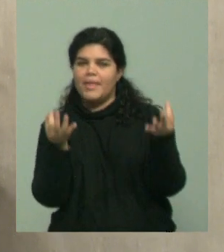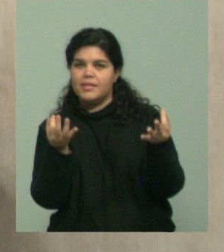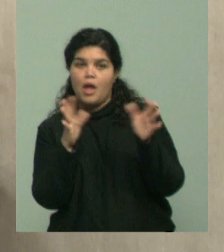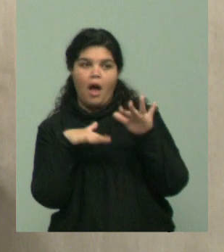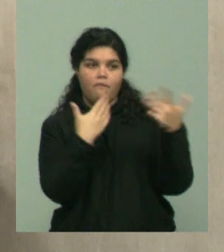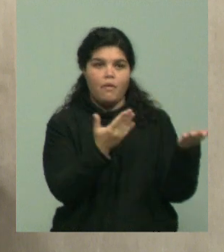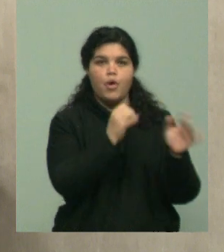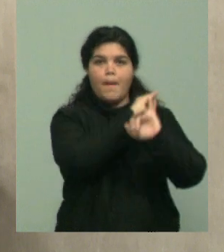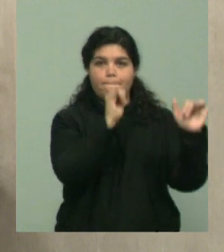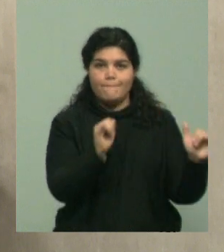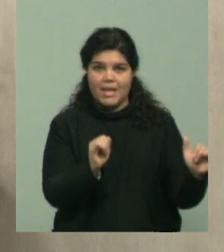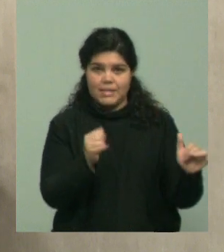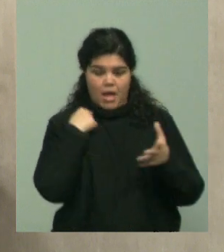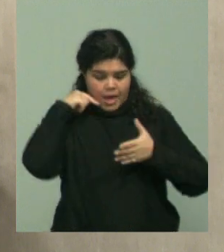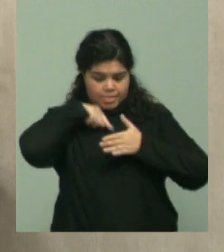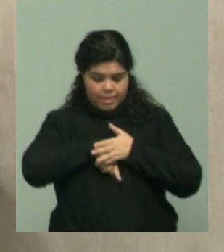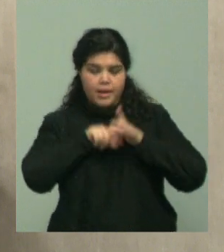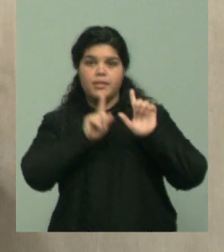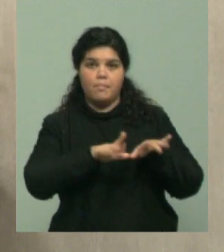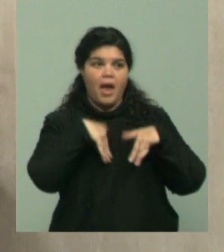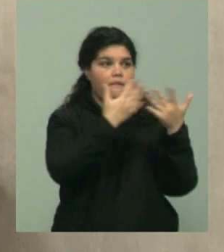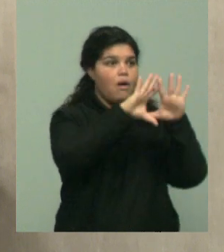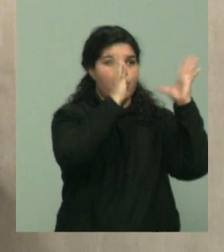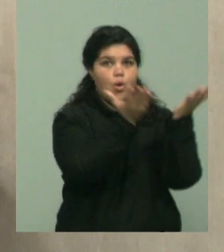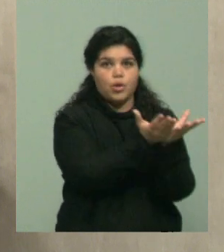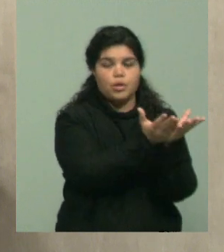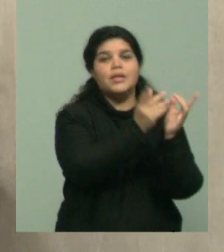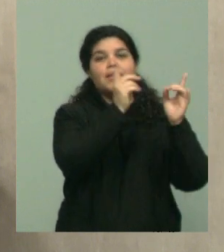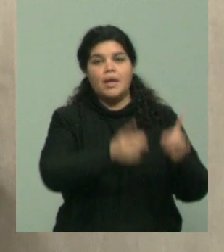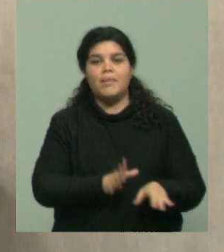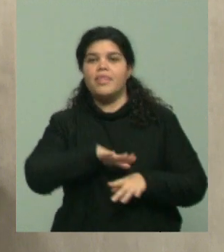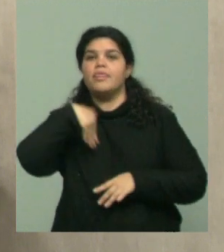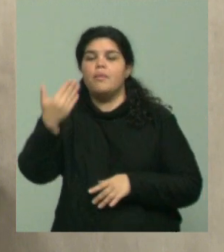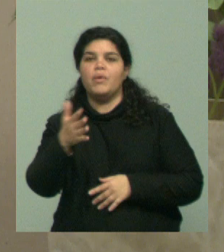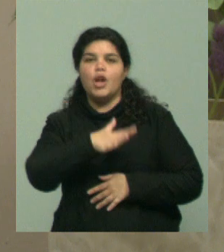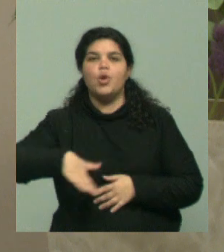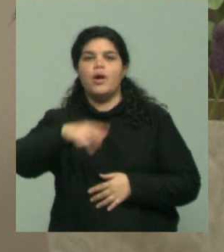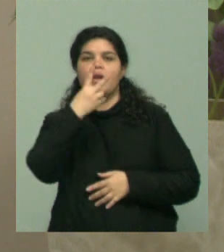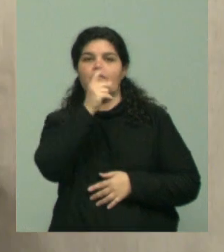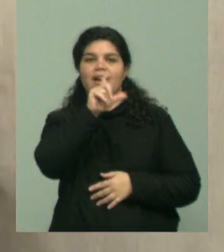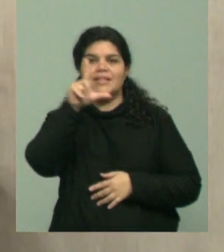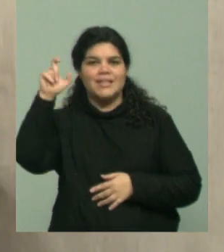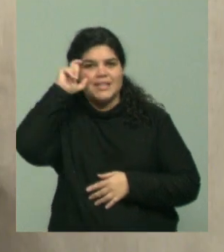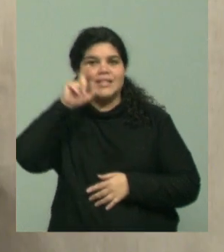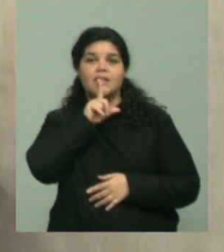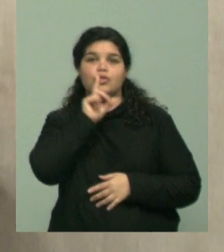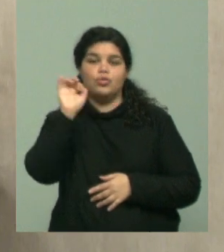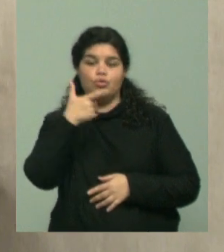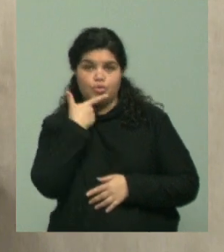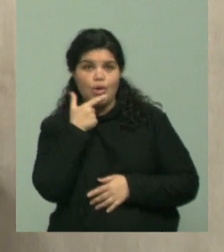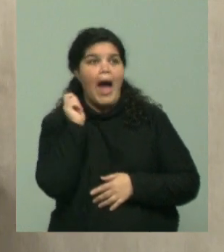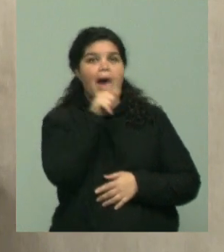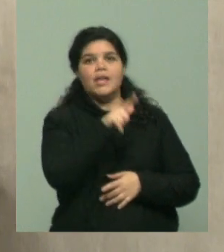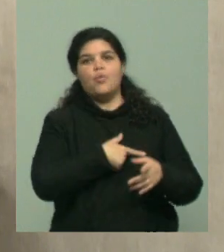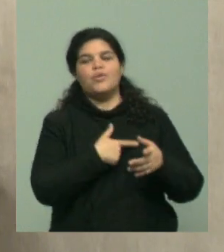el 27, 28 y 29 hacemos un retiro de yoga en el refugio de Vallecito. Bien. Que realmente tenemos la suerte de